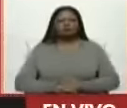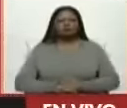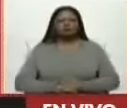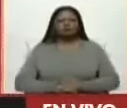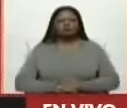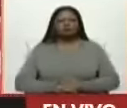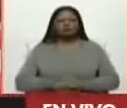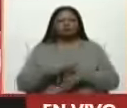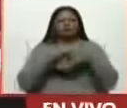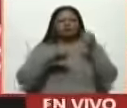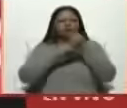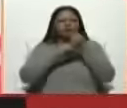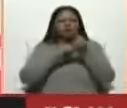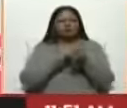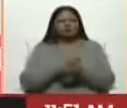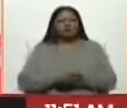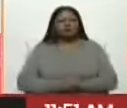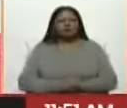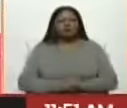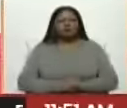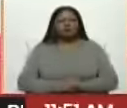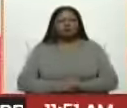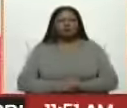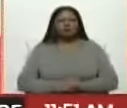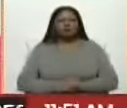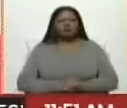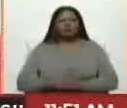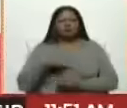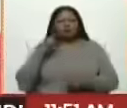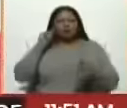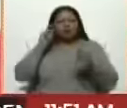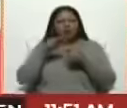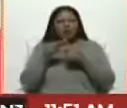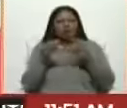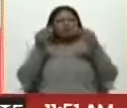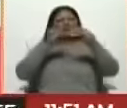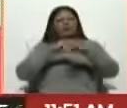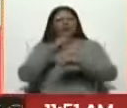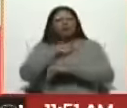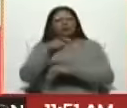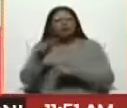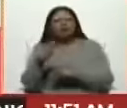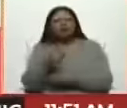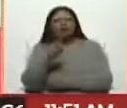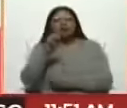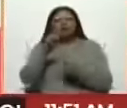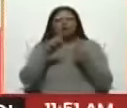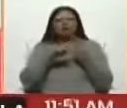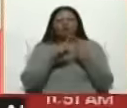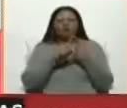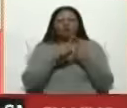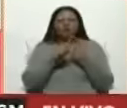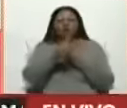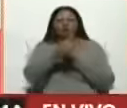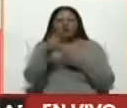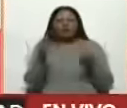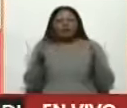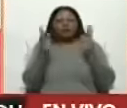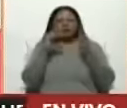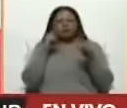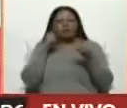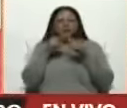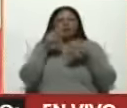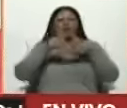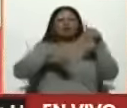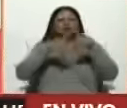Los argumentos que nosotros tenemos para convencer a uno por cada estructura para que vaya a